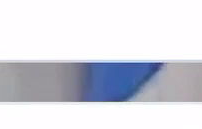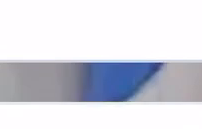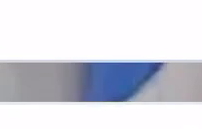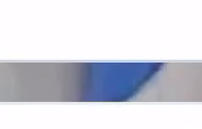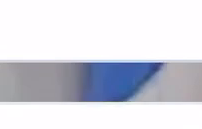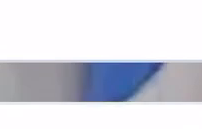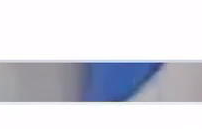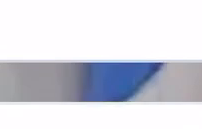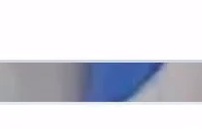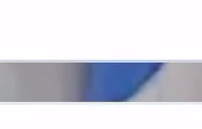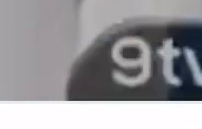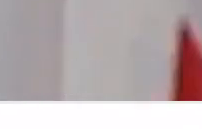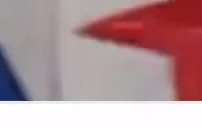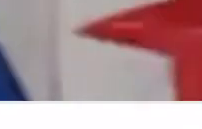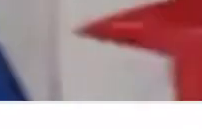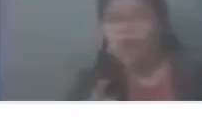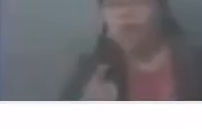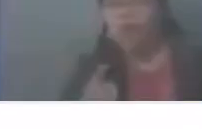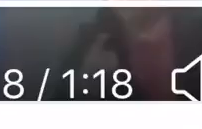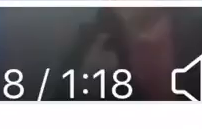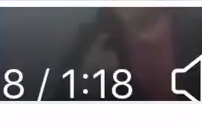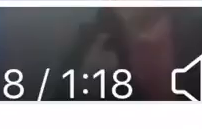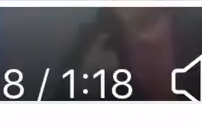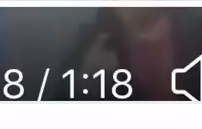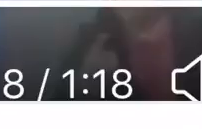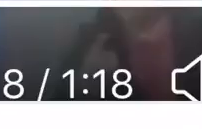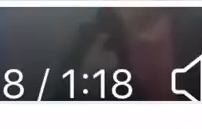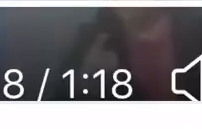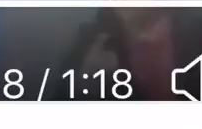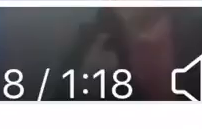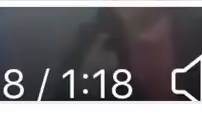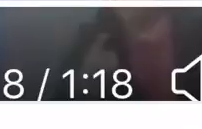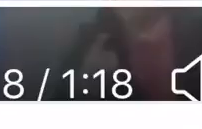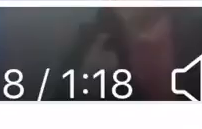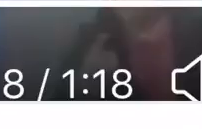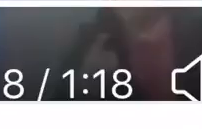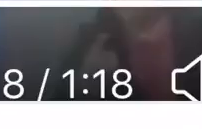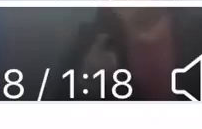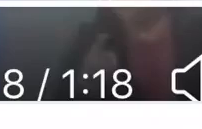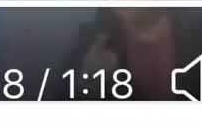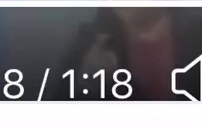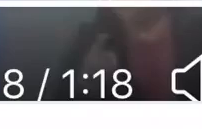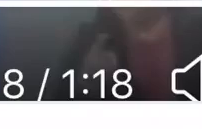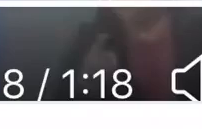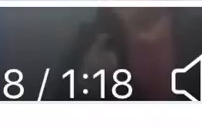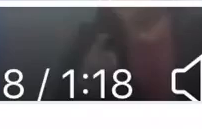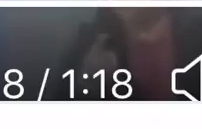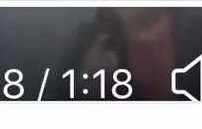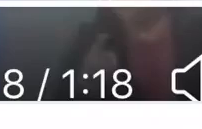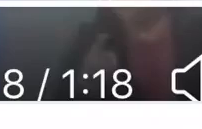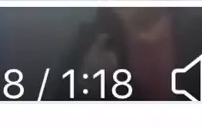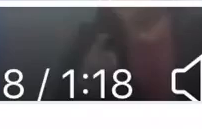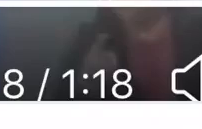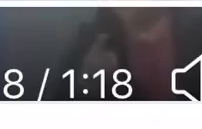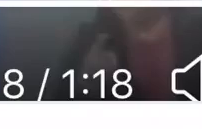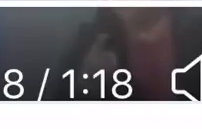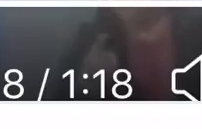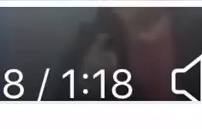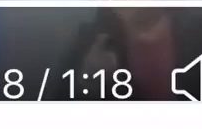en realidad son ellos, es él. Porque él siempre se ha hartado del pueblo, ha vivido a costillas del